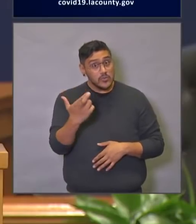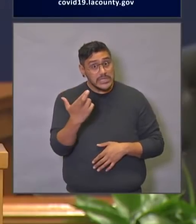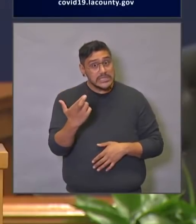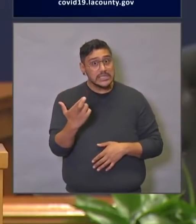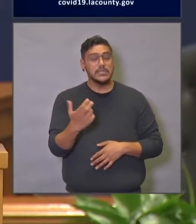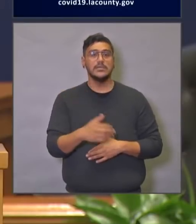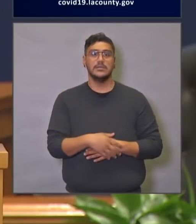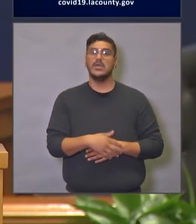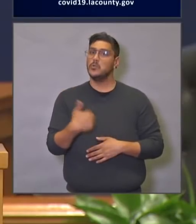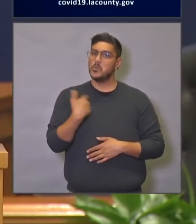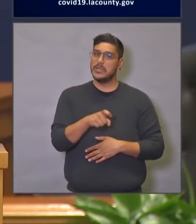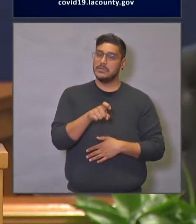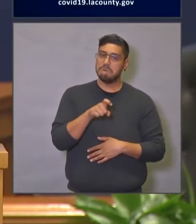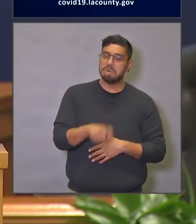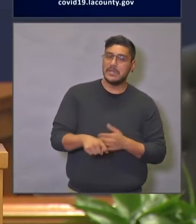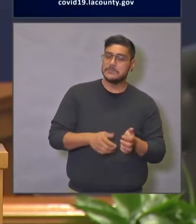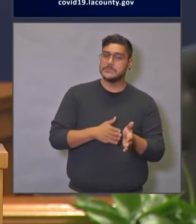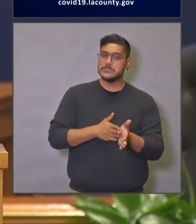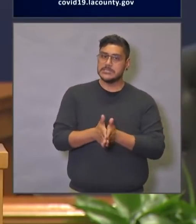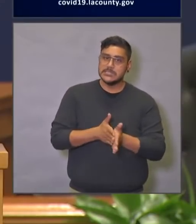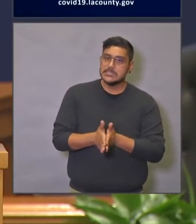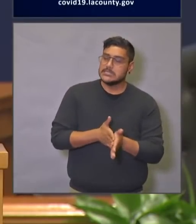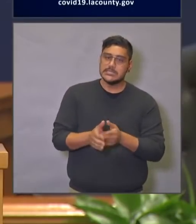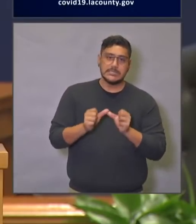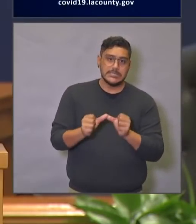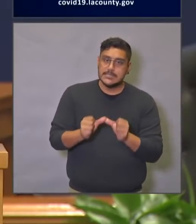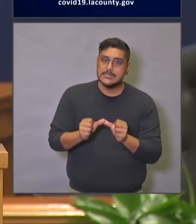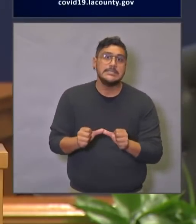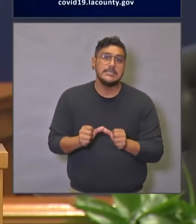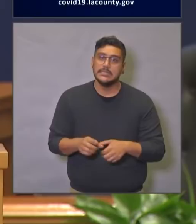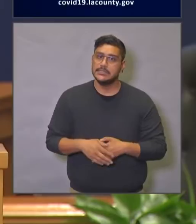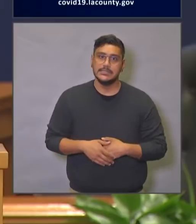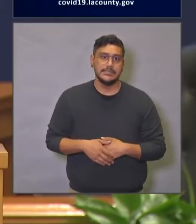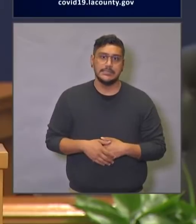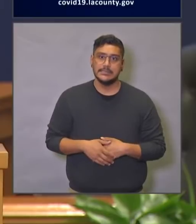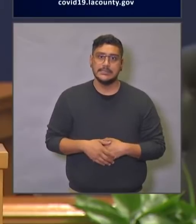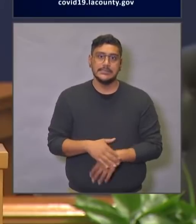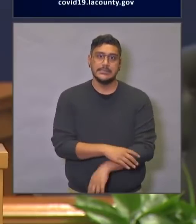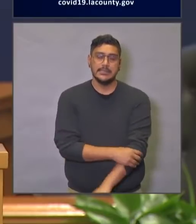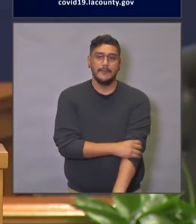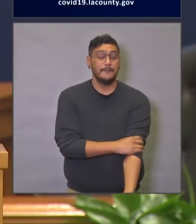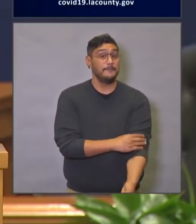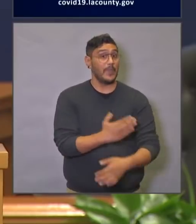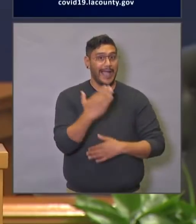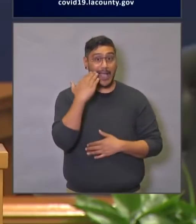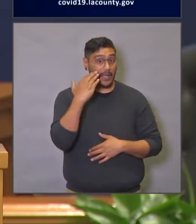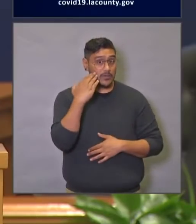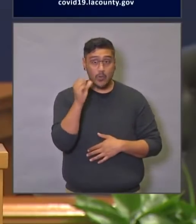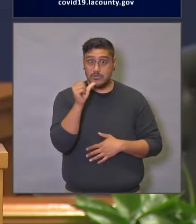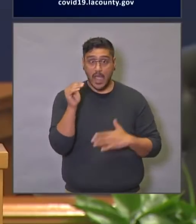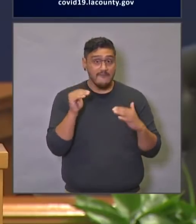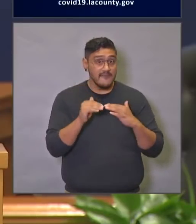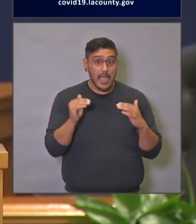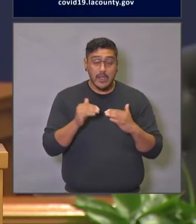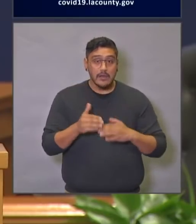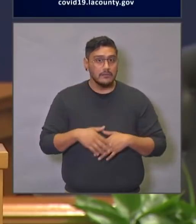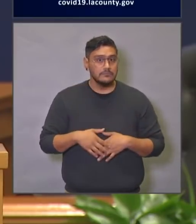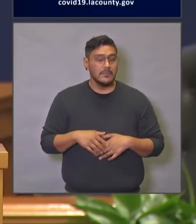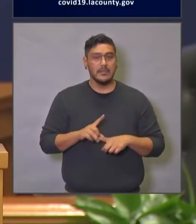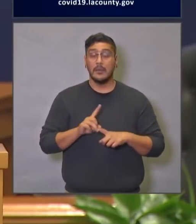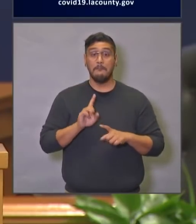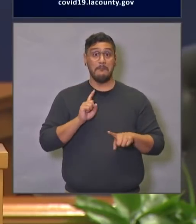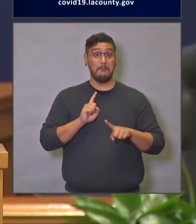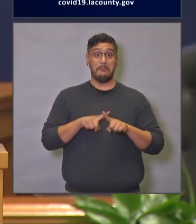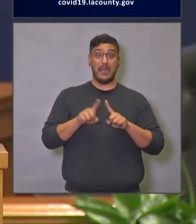medidas agresivas. No es justo o no, este virus no se va a desaparecer. No se